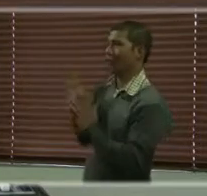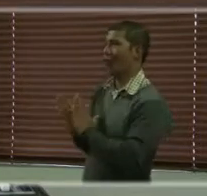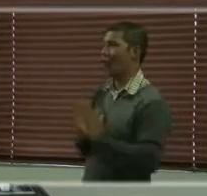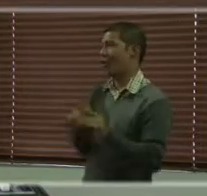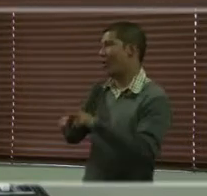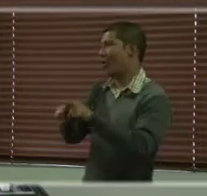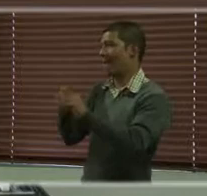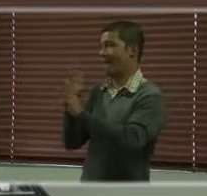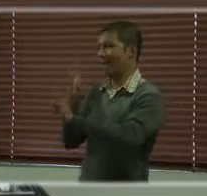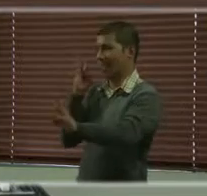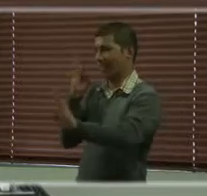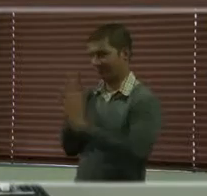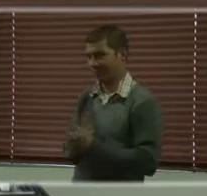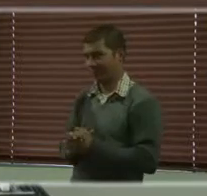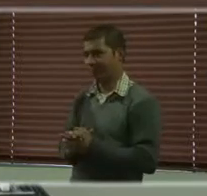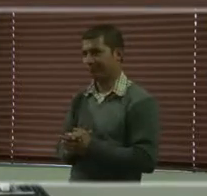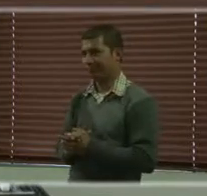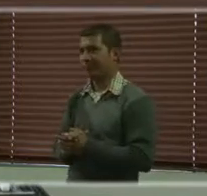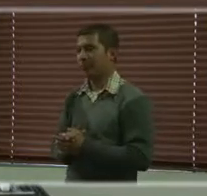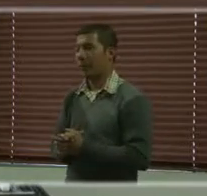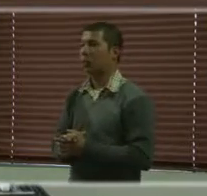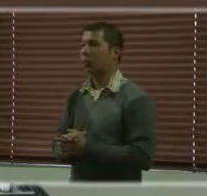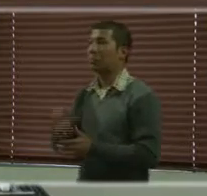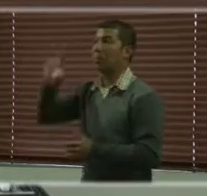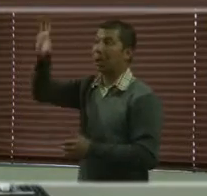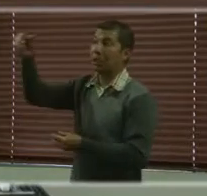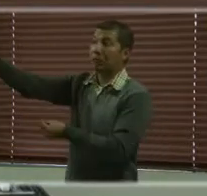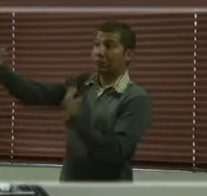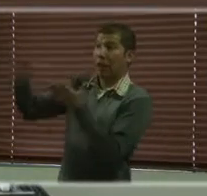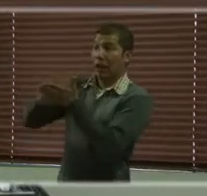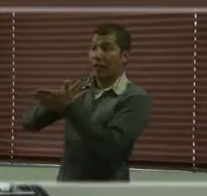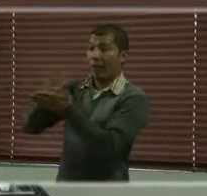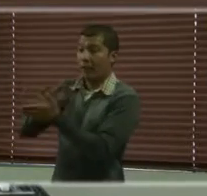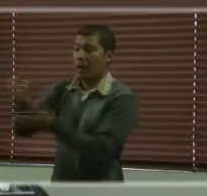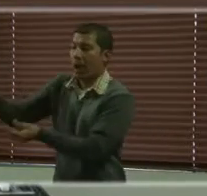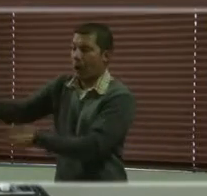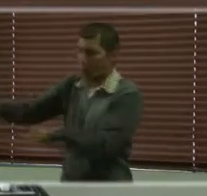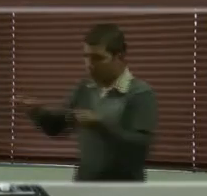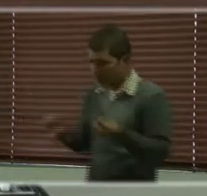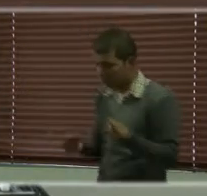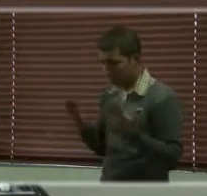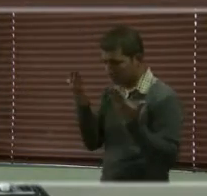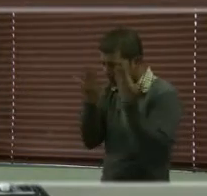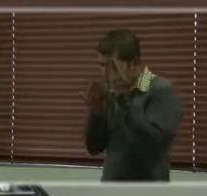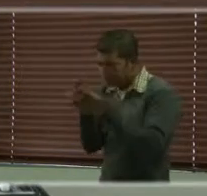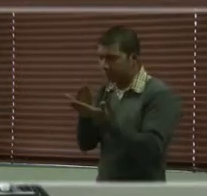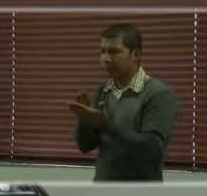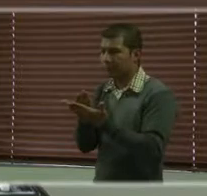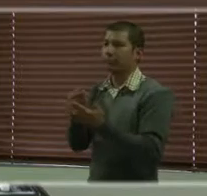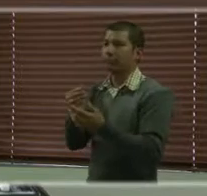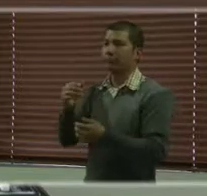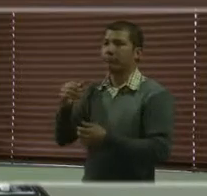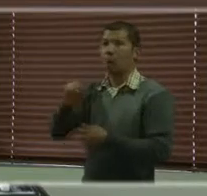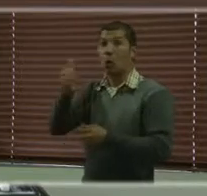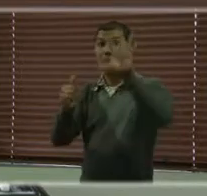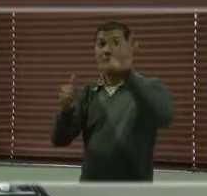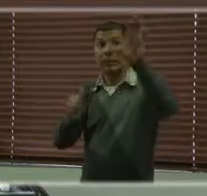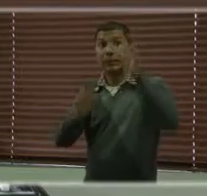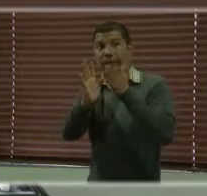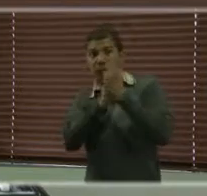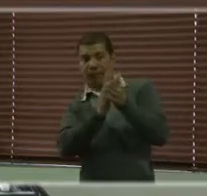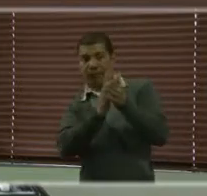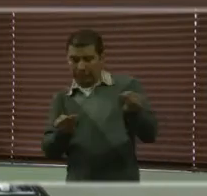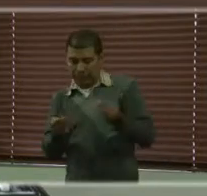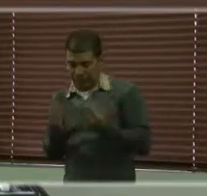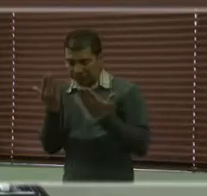entonces se van tomando de acuerdo al orden en que van llegando y y una vez que se han calendarizado o sea el comité ahorita ha